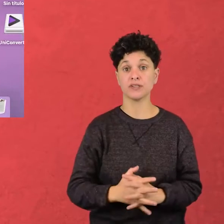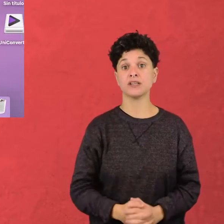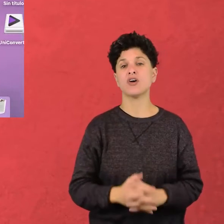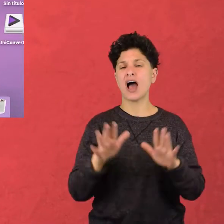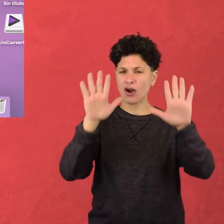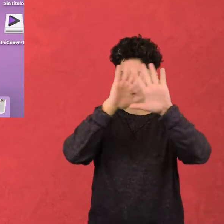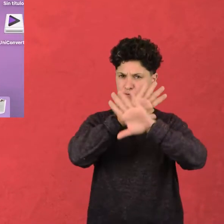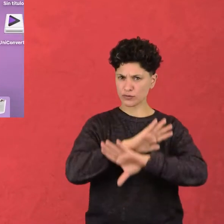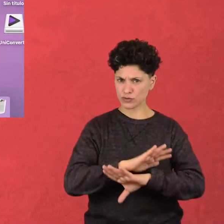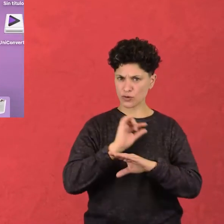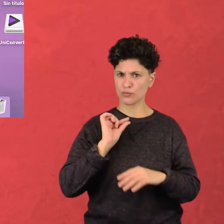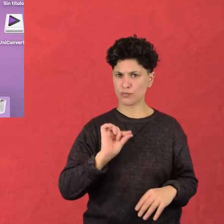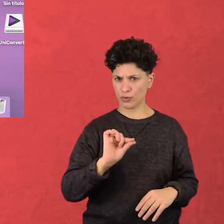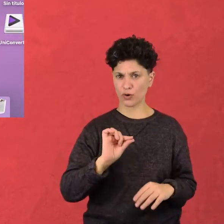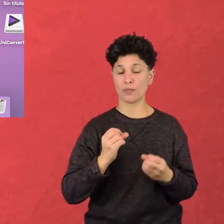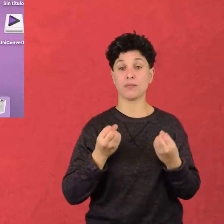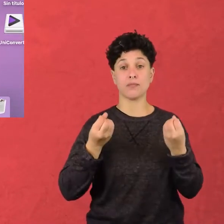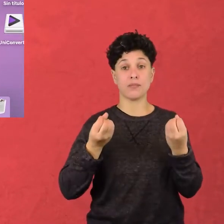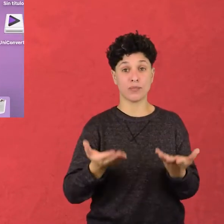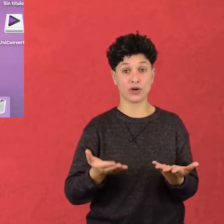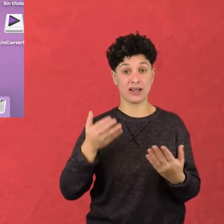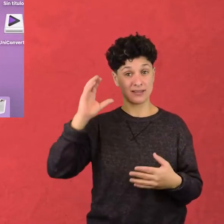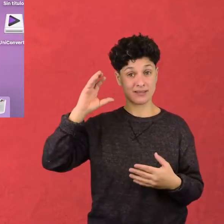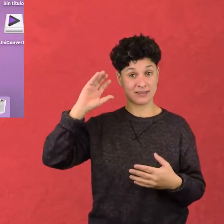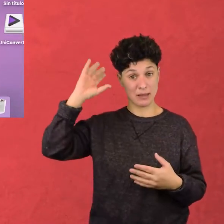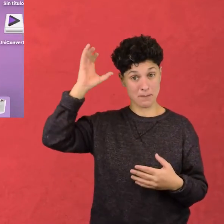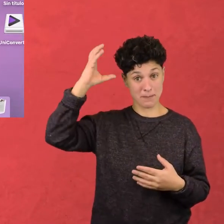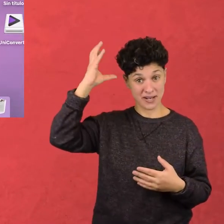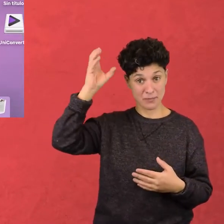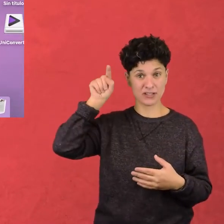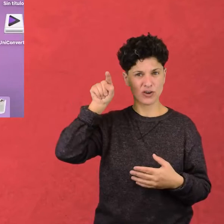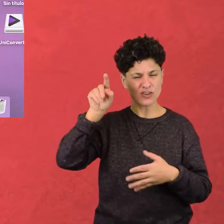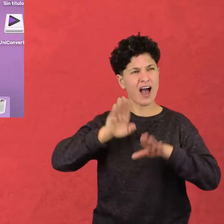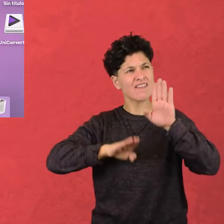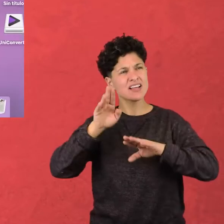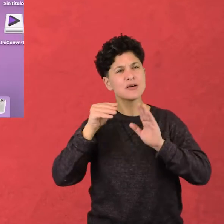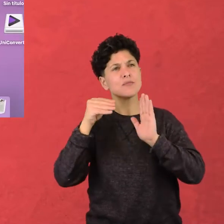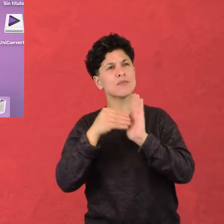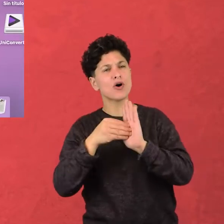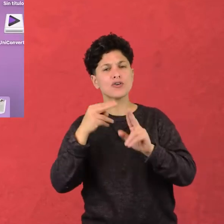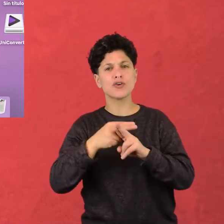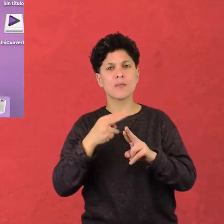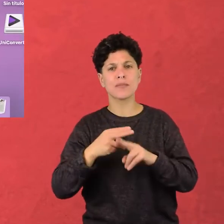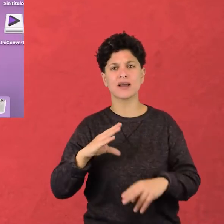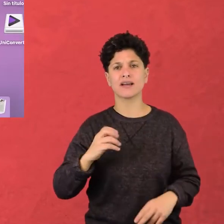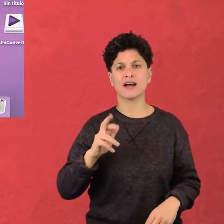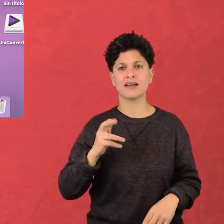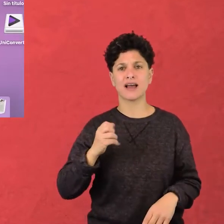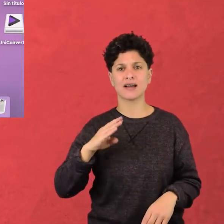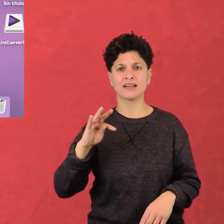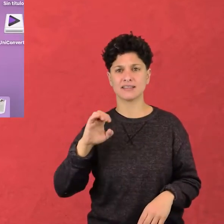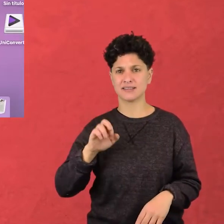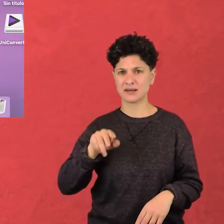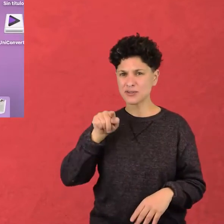común. Generalmente a lo que es el temperamento se le llama carácter, y es un gran error,